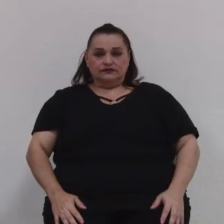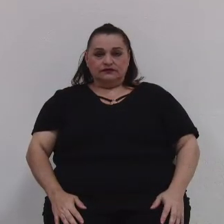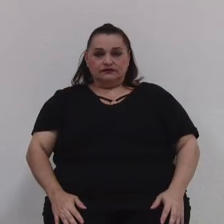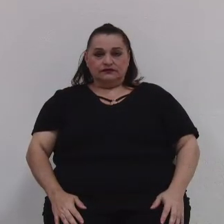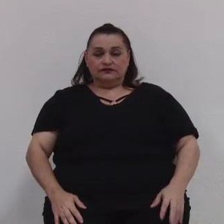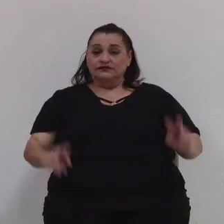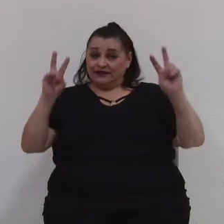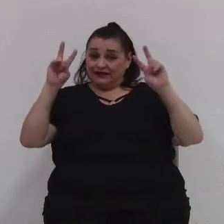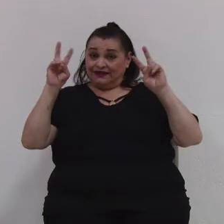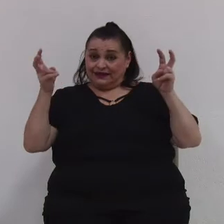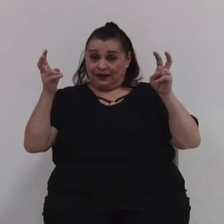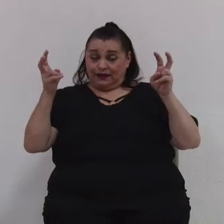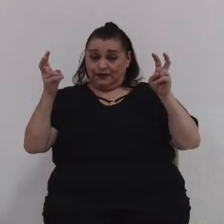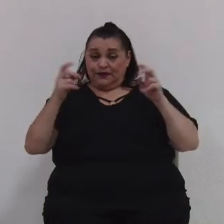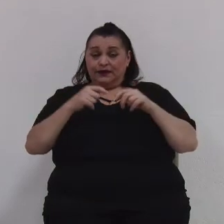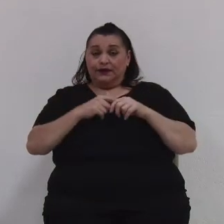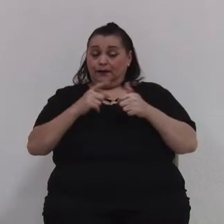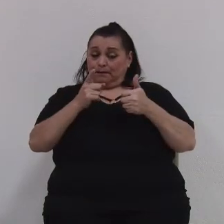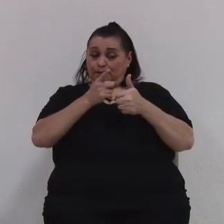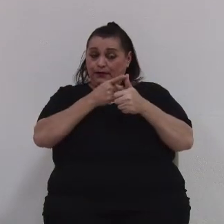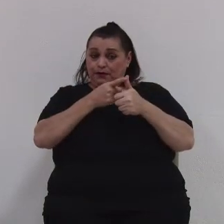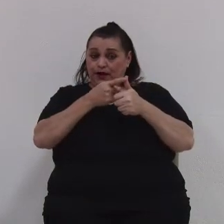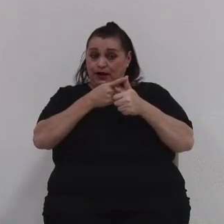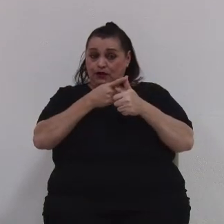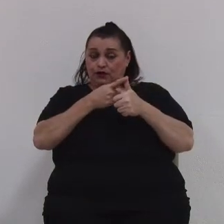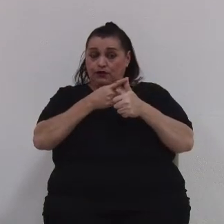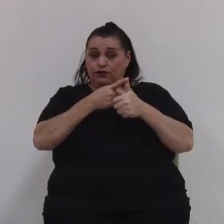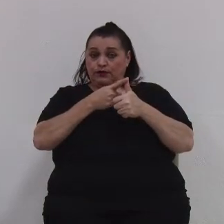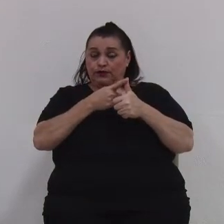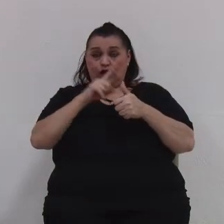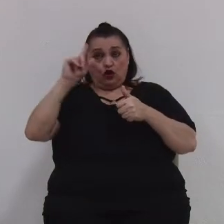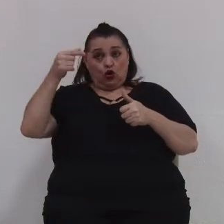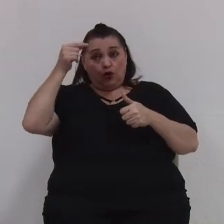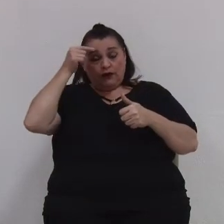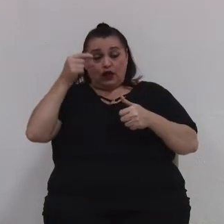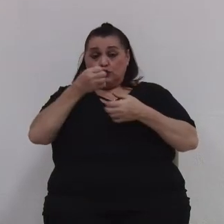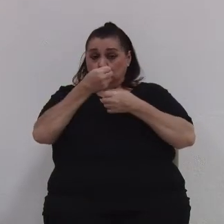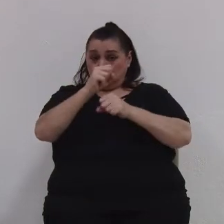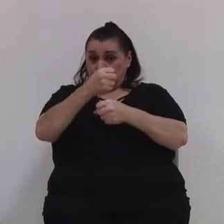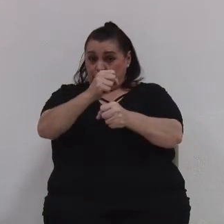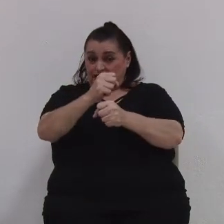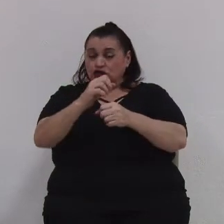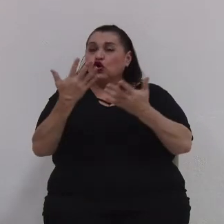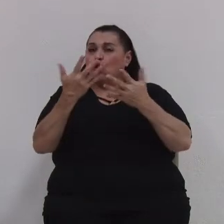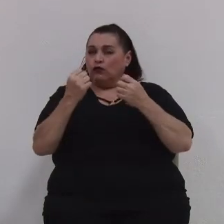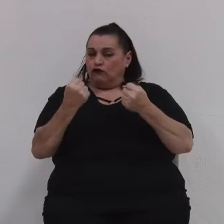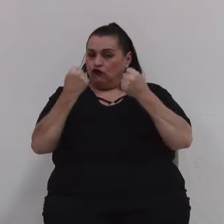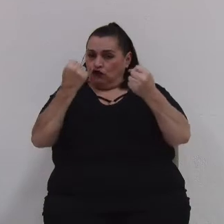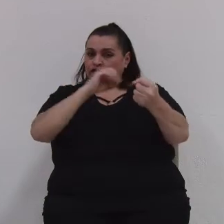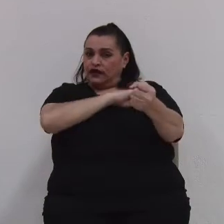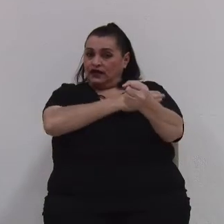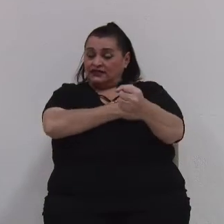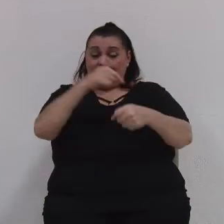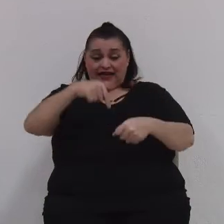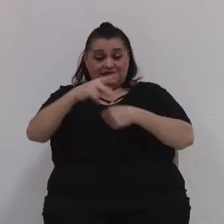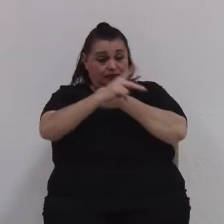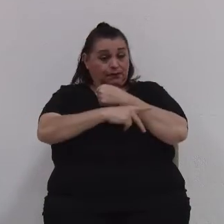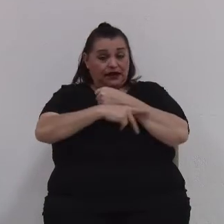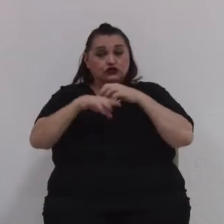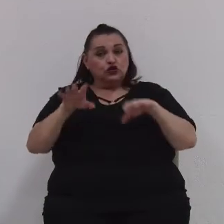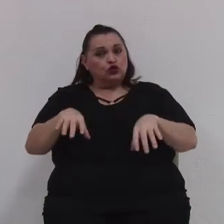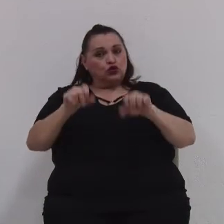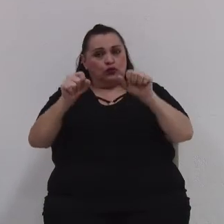Sobre el primer punto de los gobiernos locales, cómo fortalecer. Yo creo que este país tomó una decisión